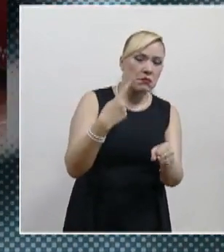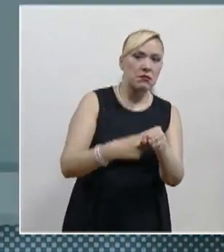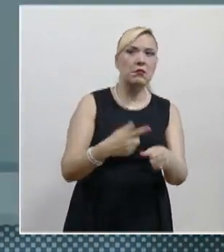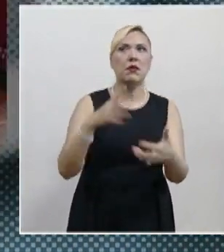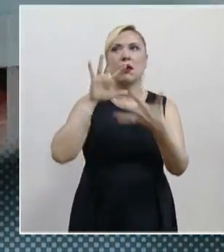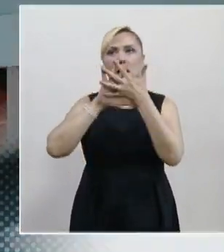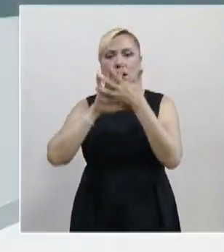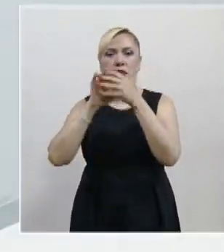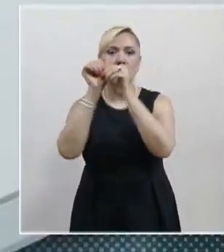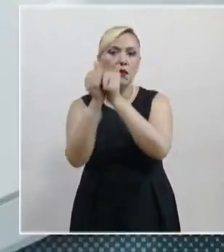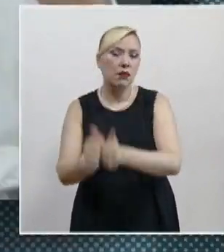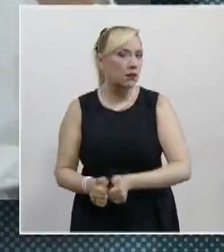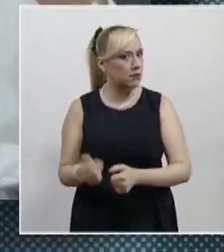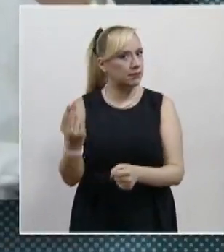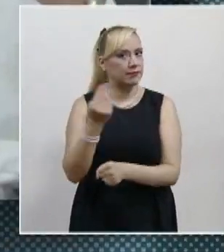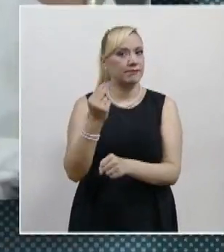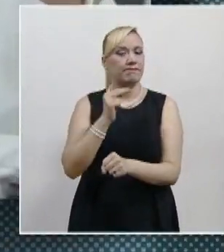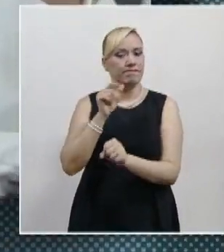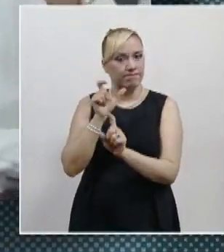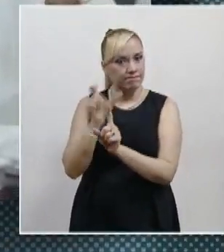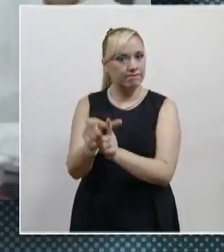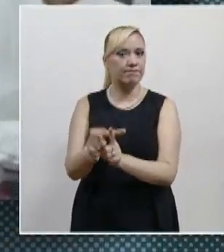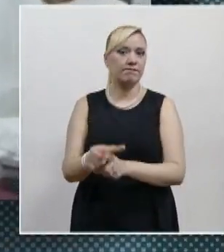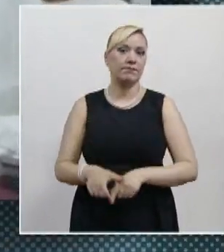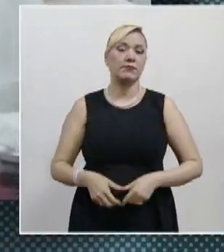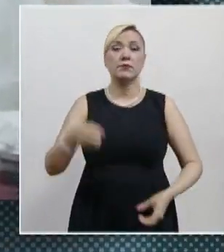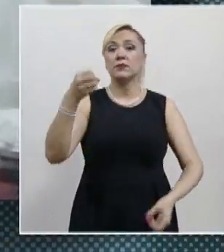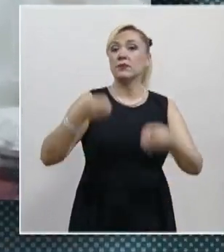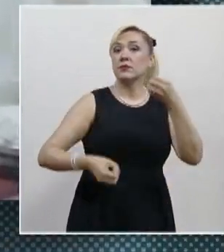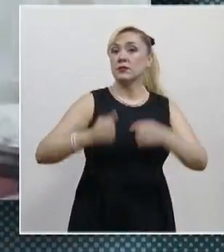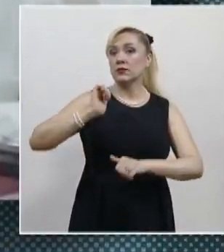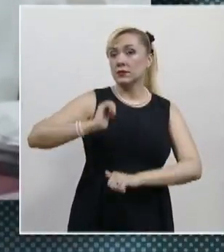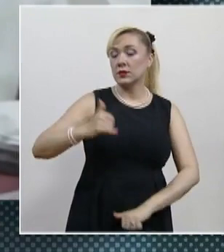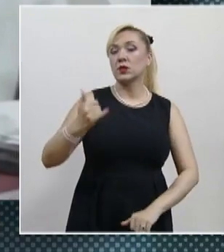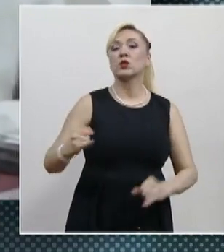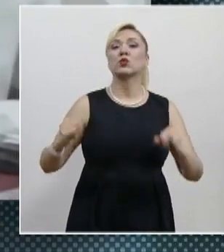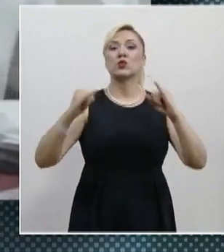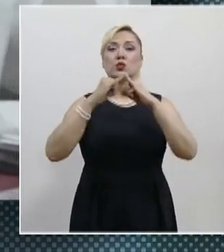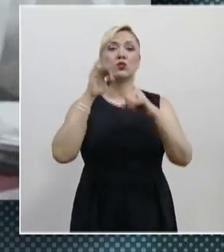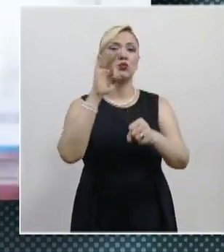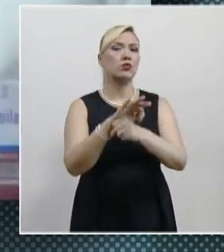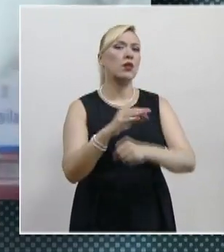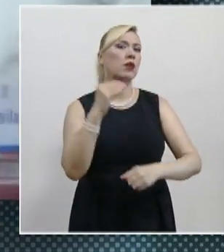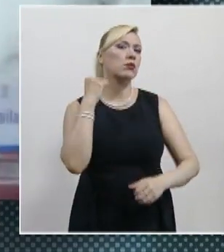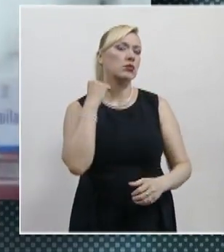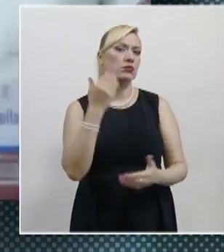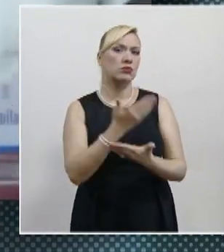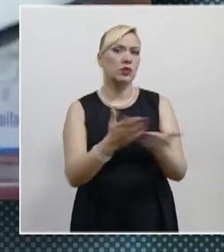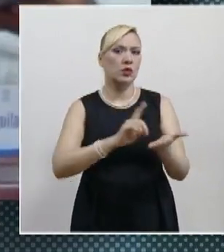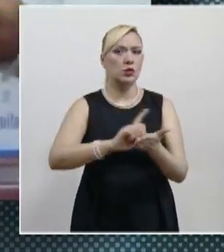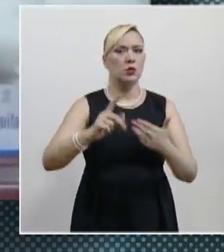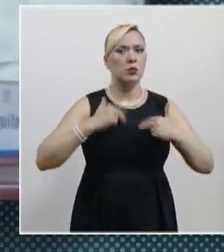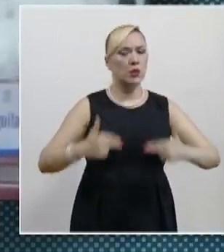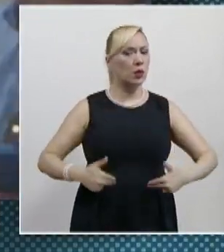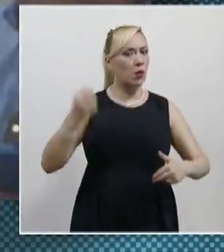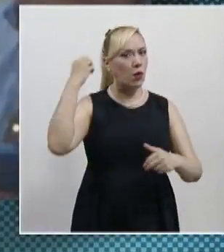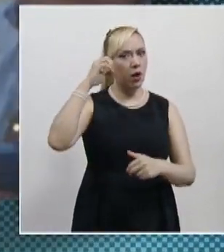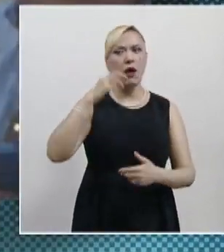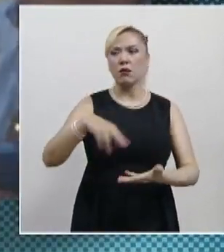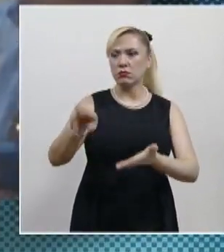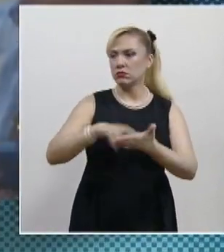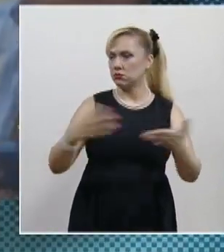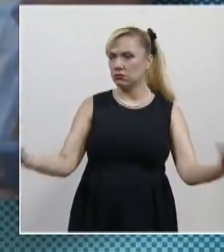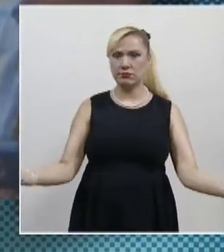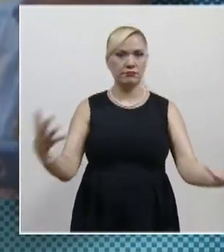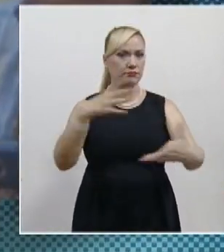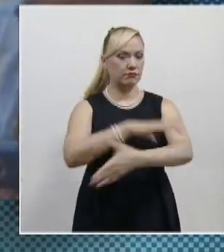libertad. El Poder Judicial y la Defensoría de los Derechos Humanos de Oaxaca firmaron un convenio de colaboración para